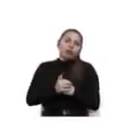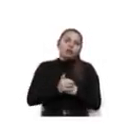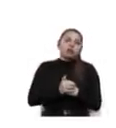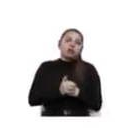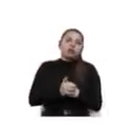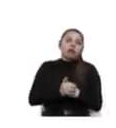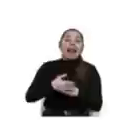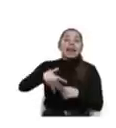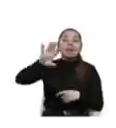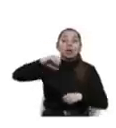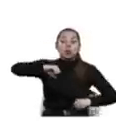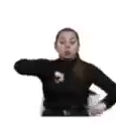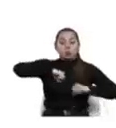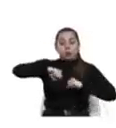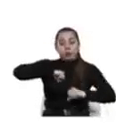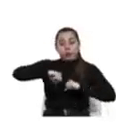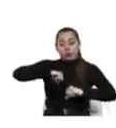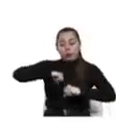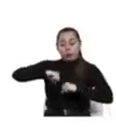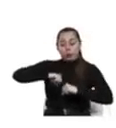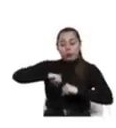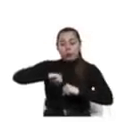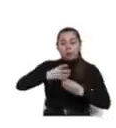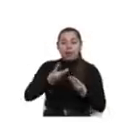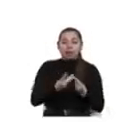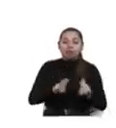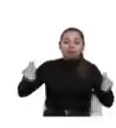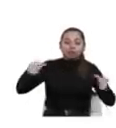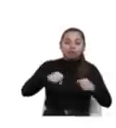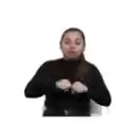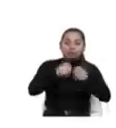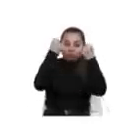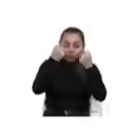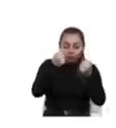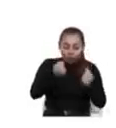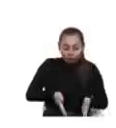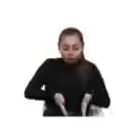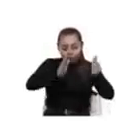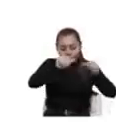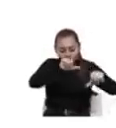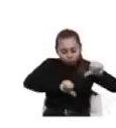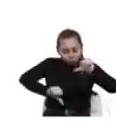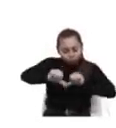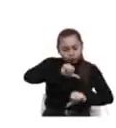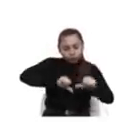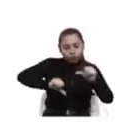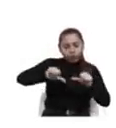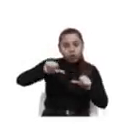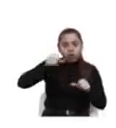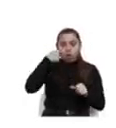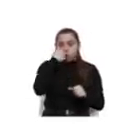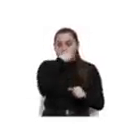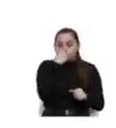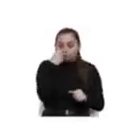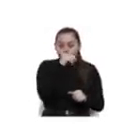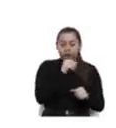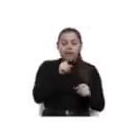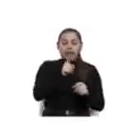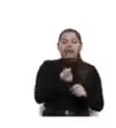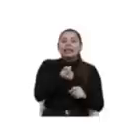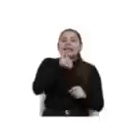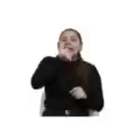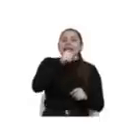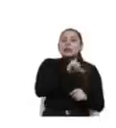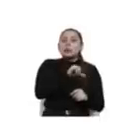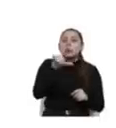la operación para la destrucción de un laboratorio de cocaína, que es similar